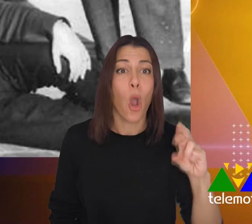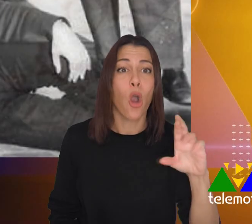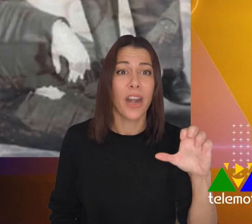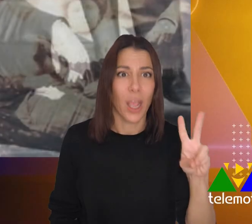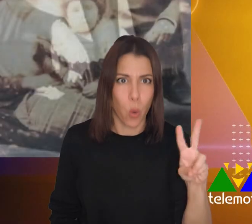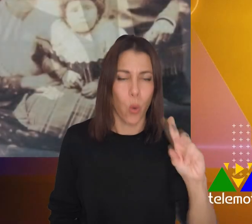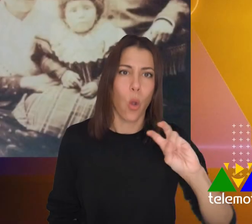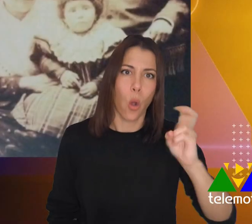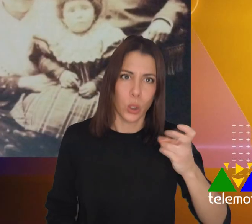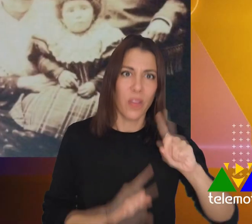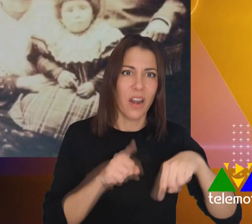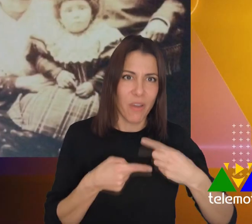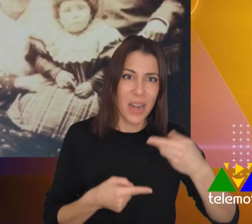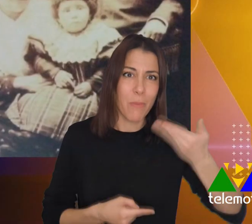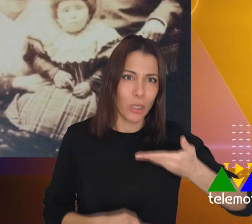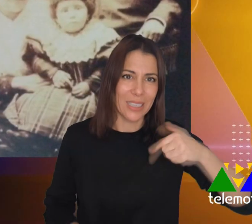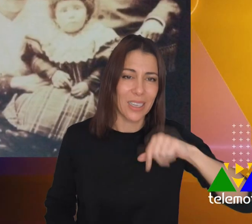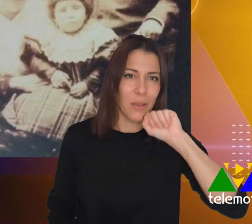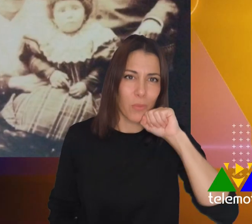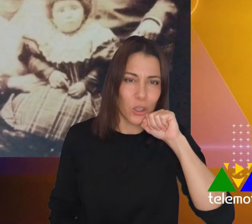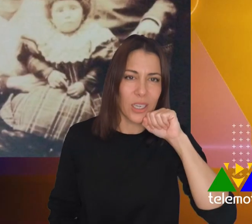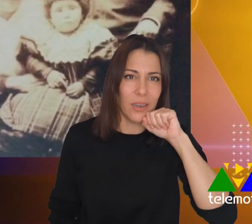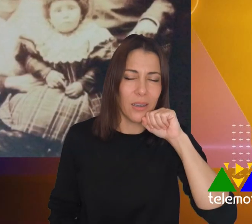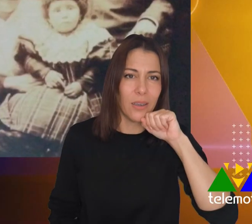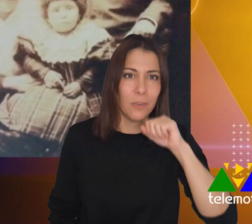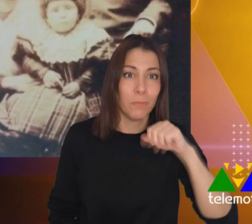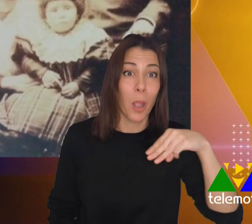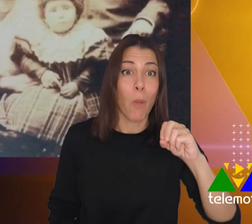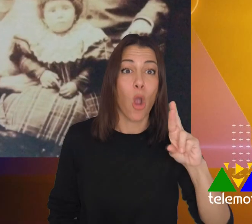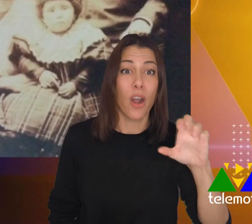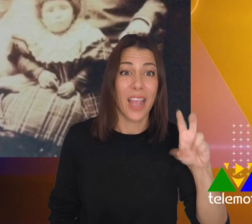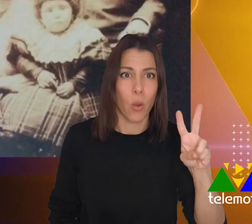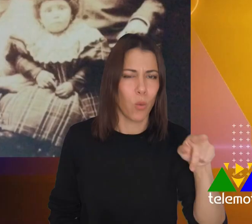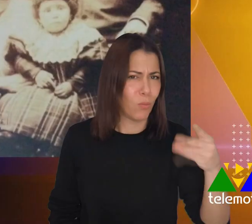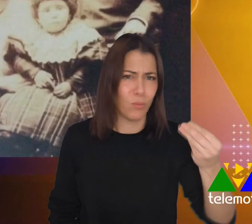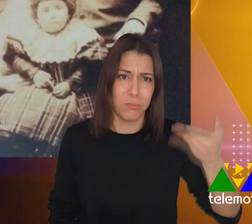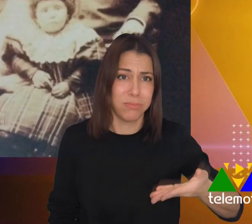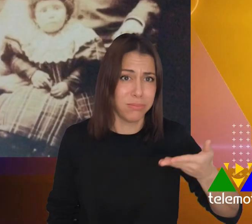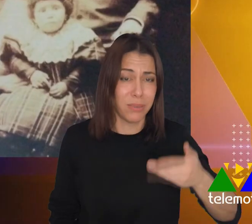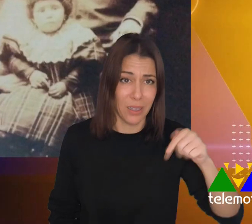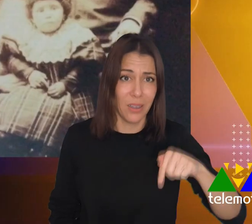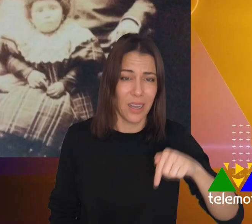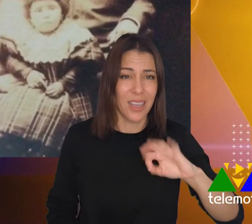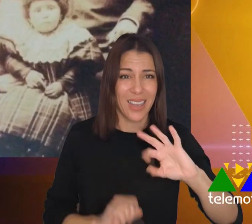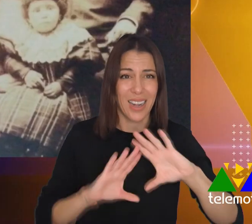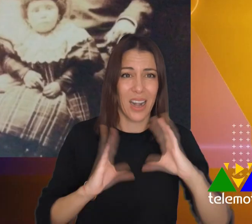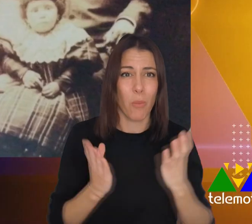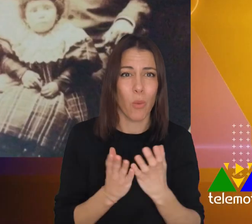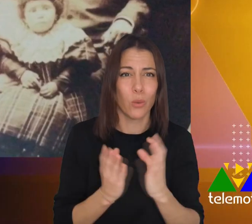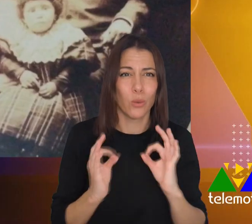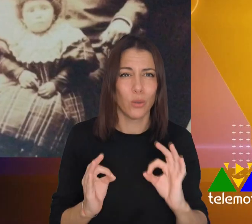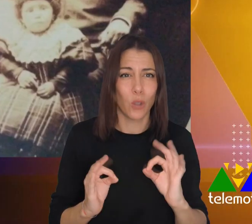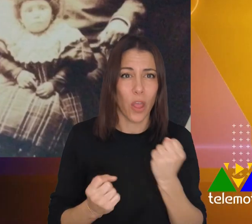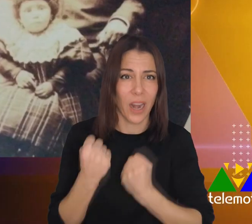otra de las familias importantes de Motril, es decir, la familia Moreu, ¿no? Que tuvieron una importancia tremenda en el mundo de